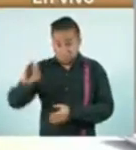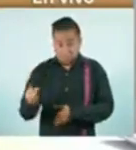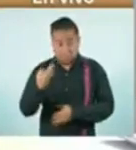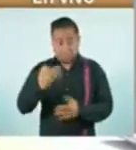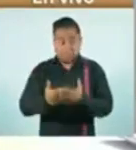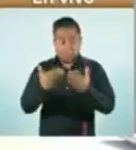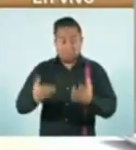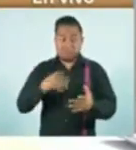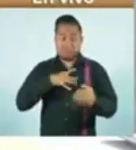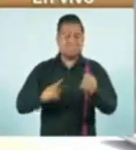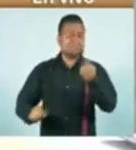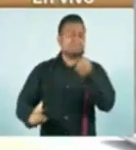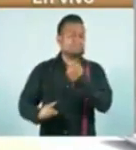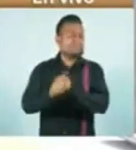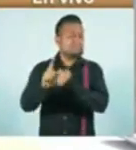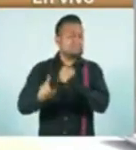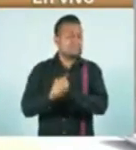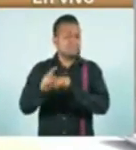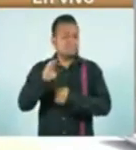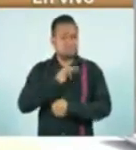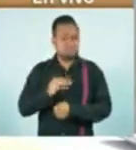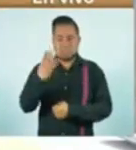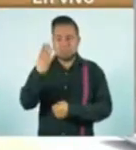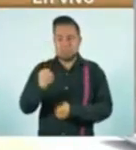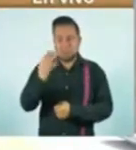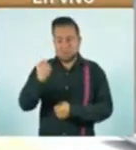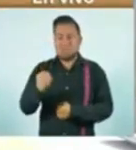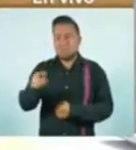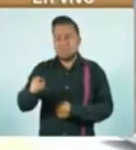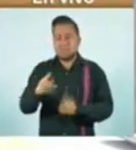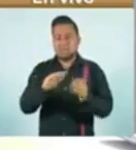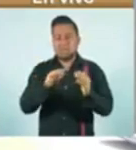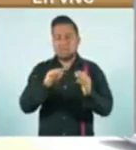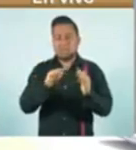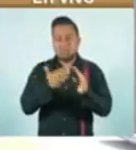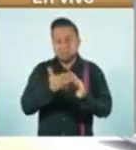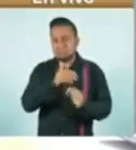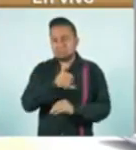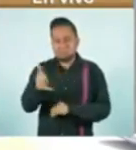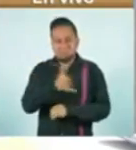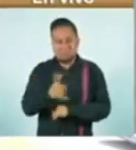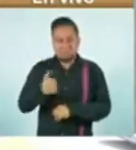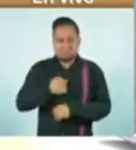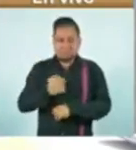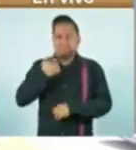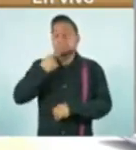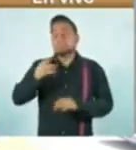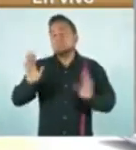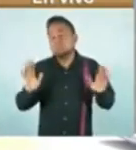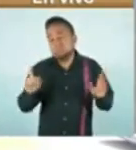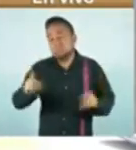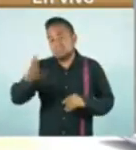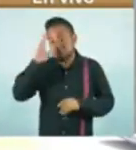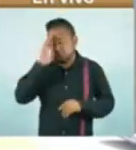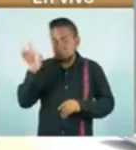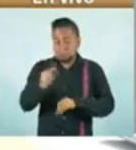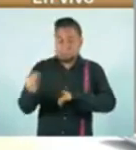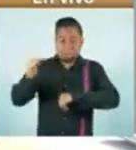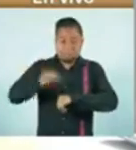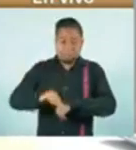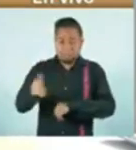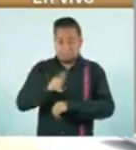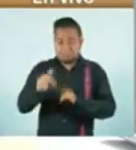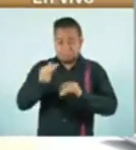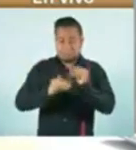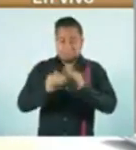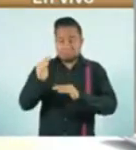tienen consecuencias por lo menos 9 desarrollos. Digo, desarrollos en términos de lo que piensan que pudieran hacer, yo lo